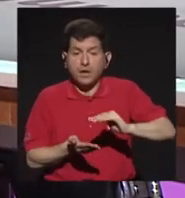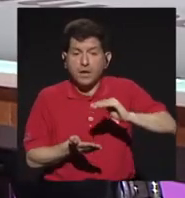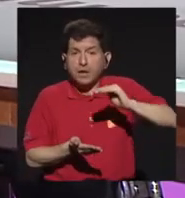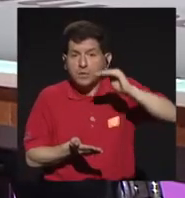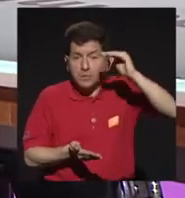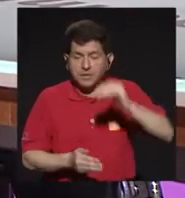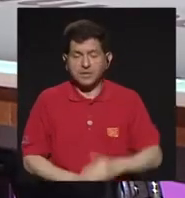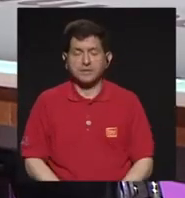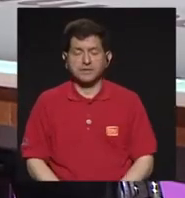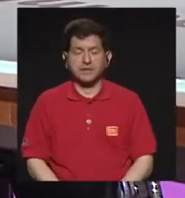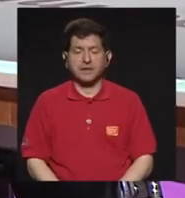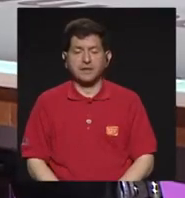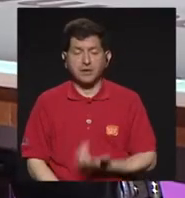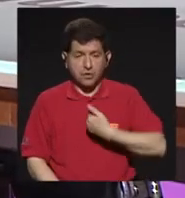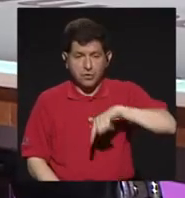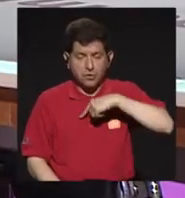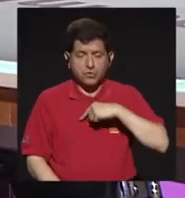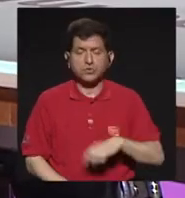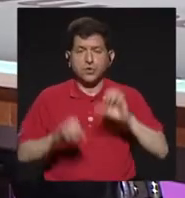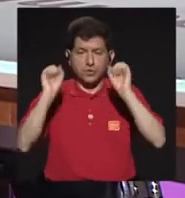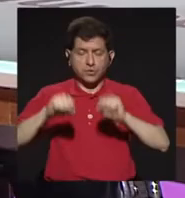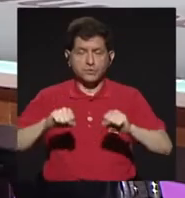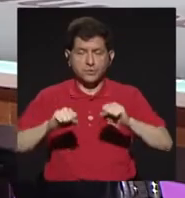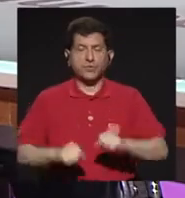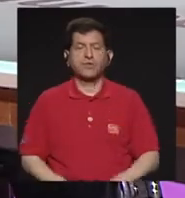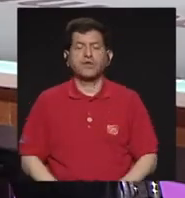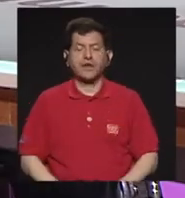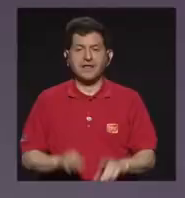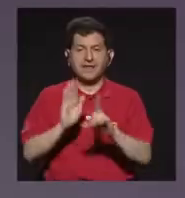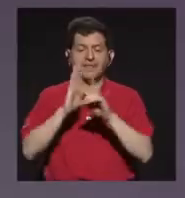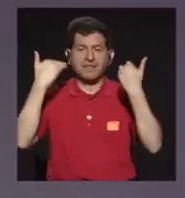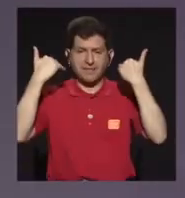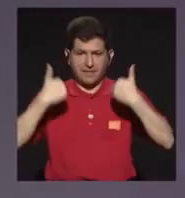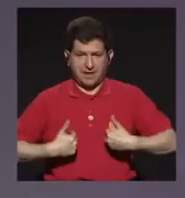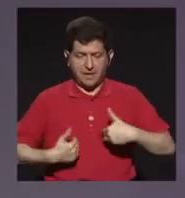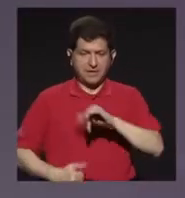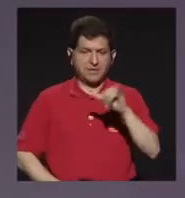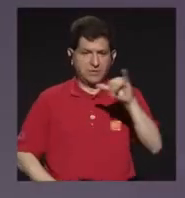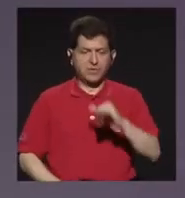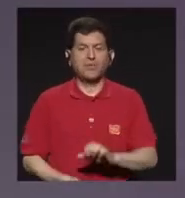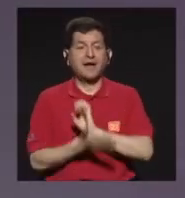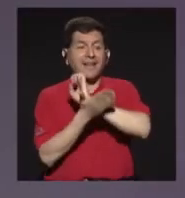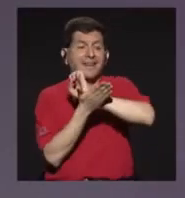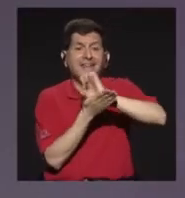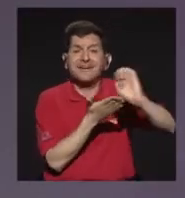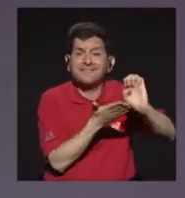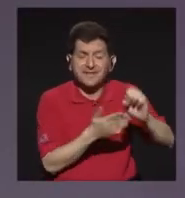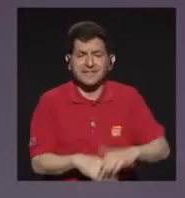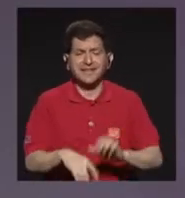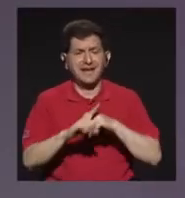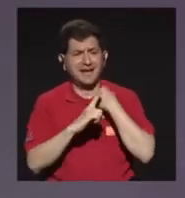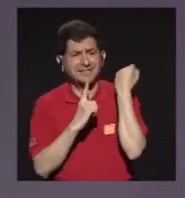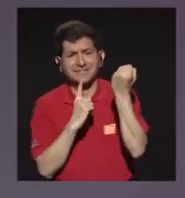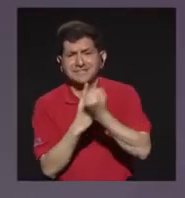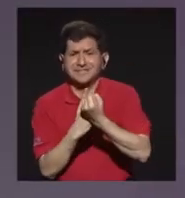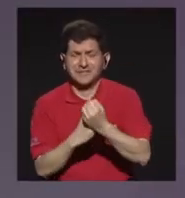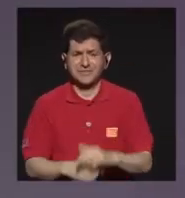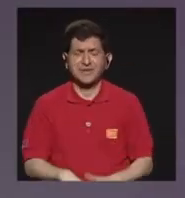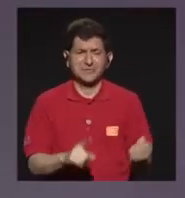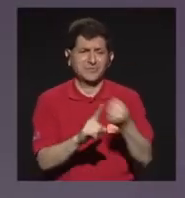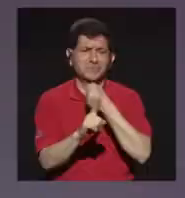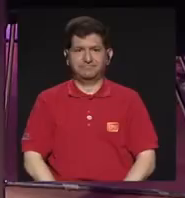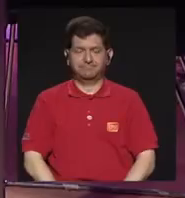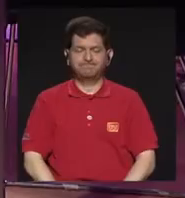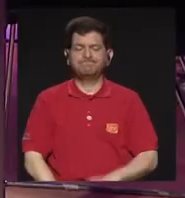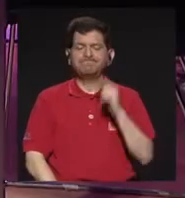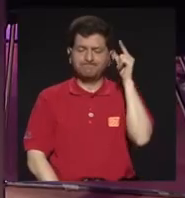estaremos logrando la realización de los derechos humanos, y además estaremos evitando tantas situaciones de violencia